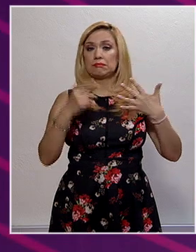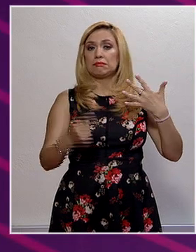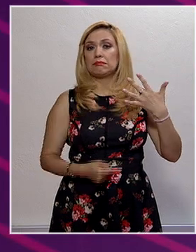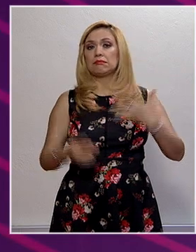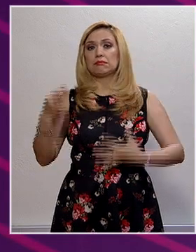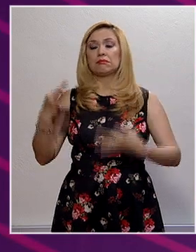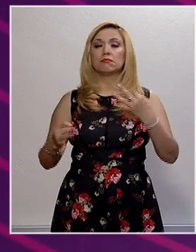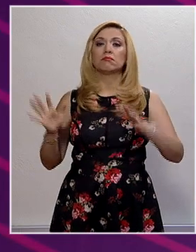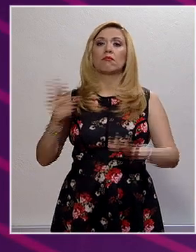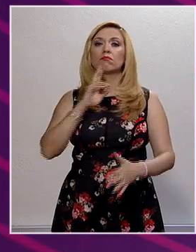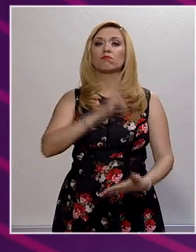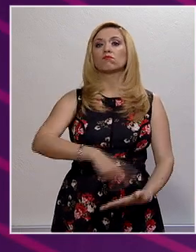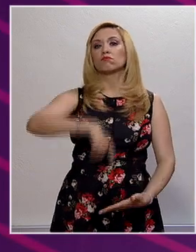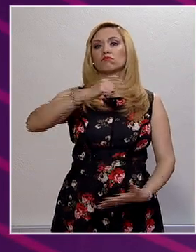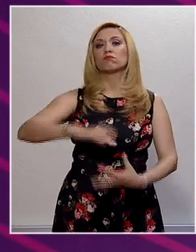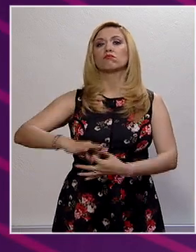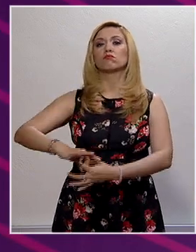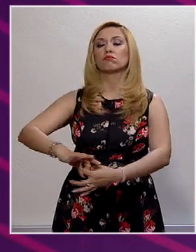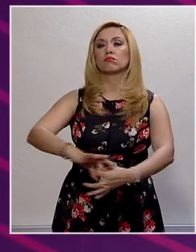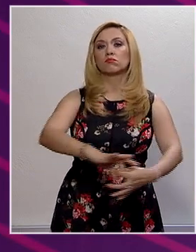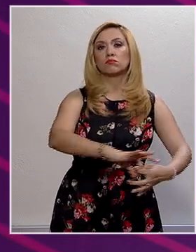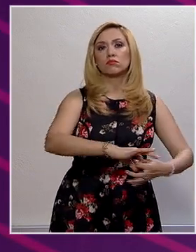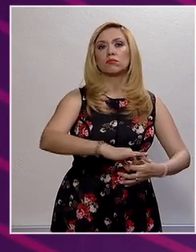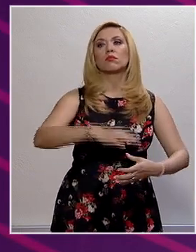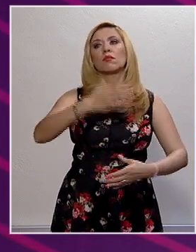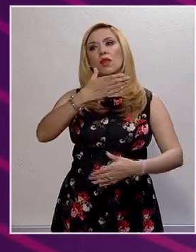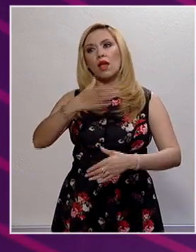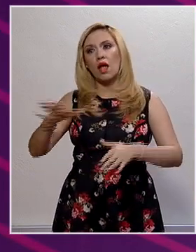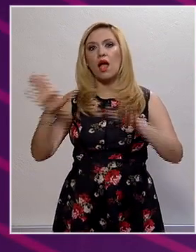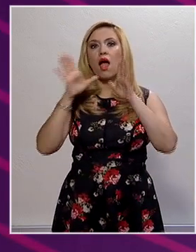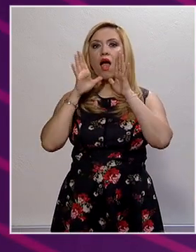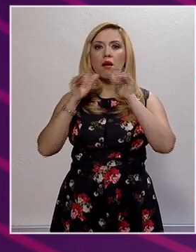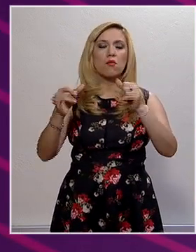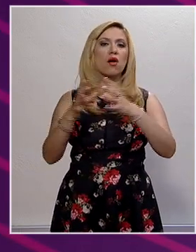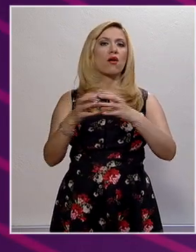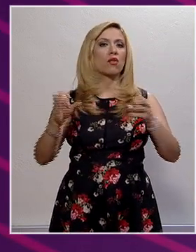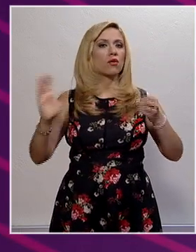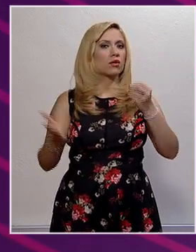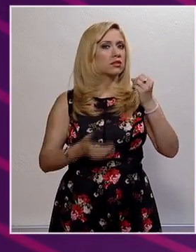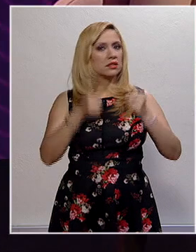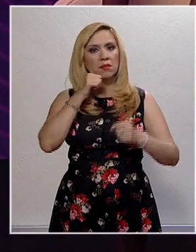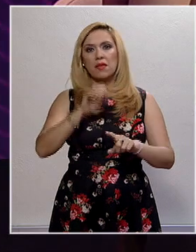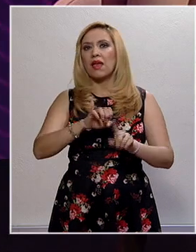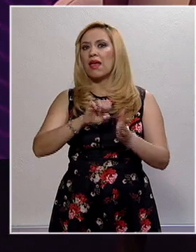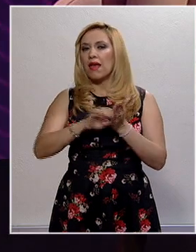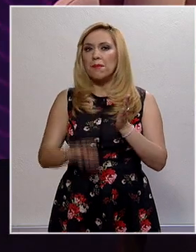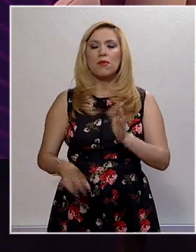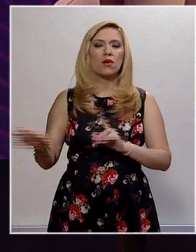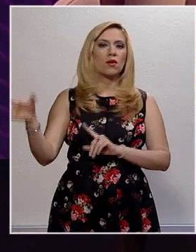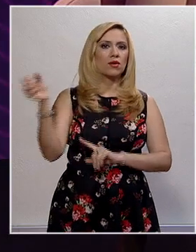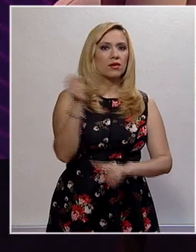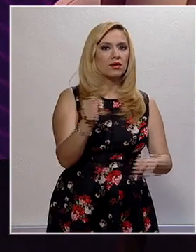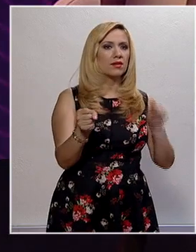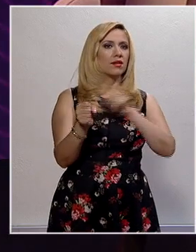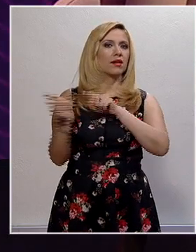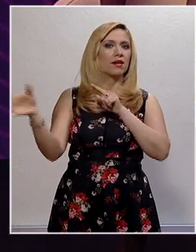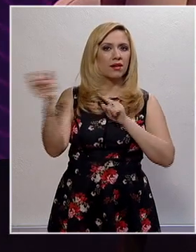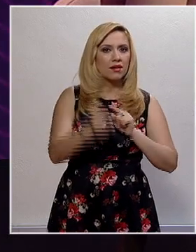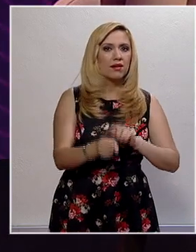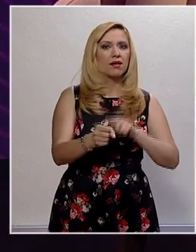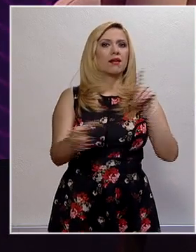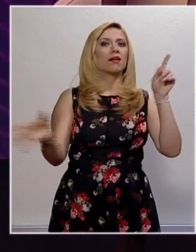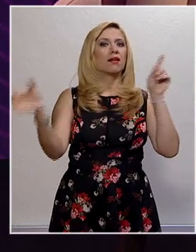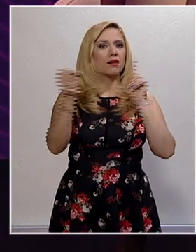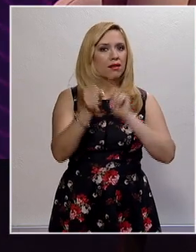incorporado en su jurisprudencia, a cita Campo Algodonero y otras sentencias de la Corte Interamericana, no es la única, como sabemos, que cita y